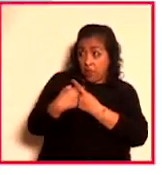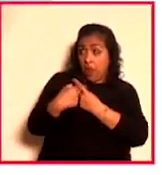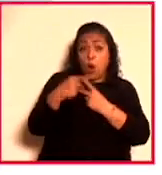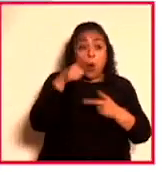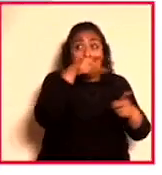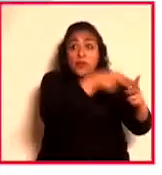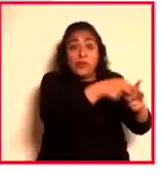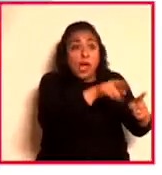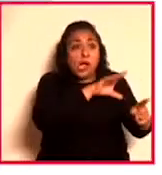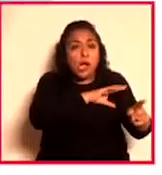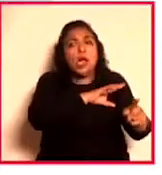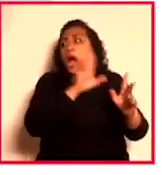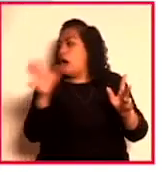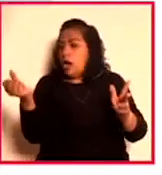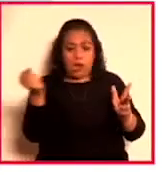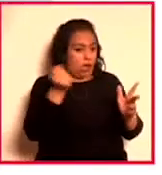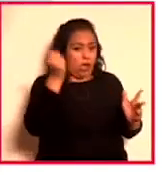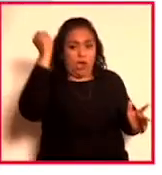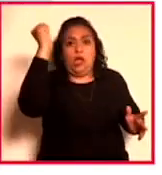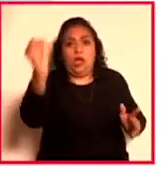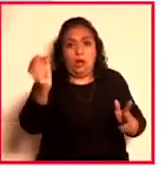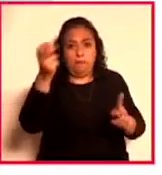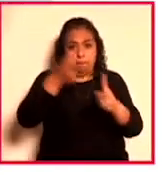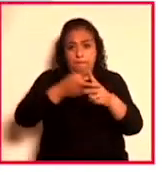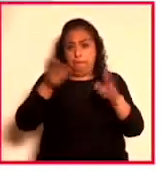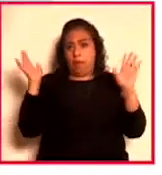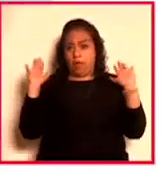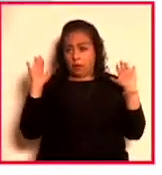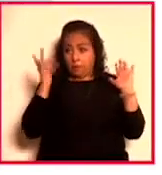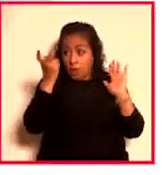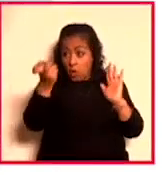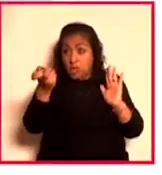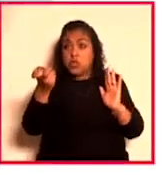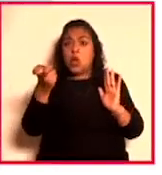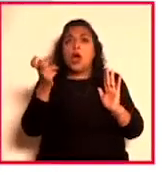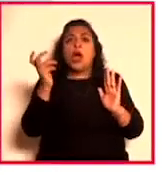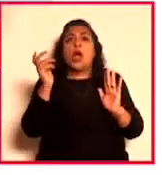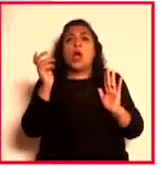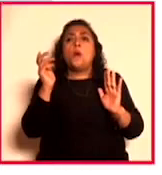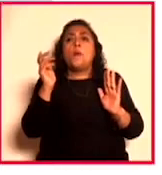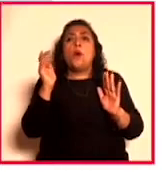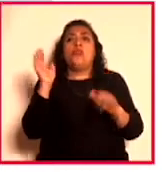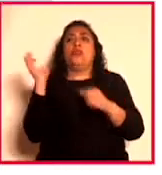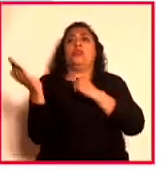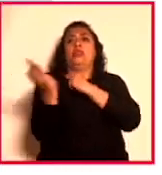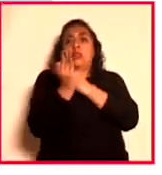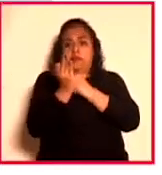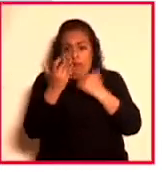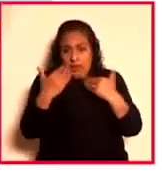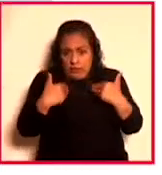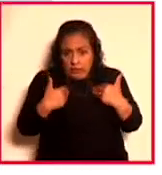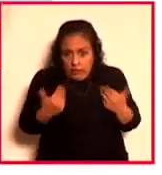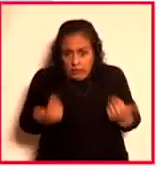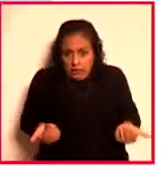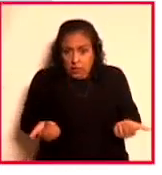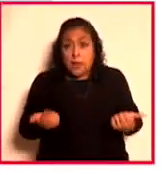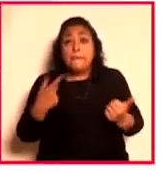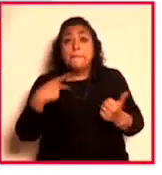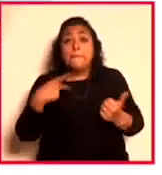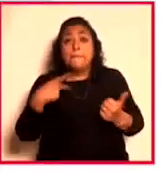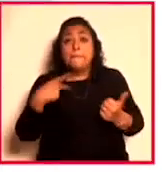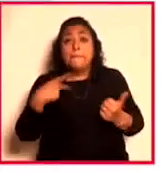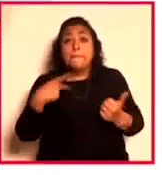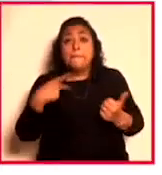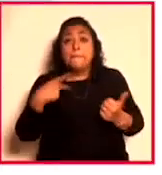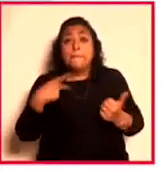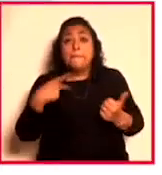lo mejor coges lo que tienes y matas al sujeto, pero eso lo haces en un acto defensivo perfectamente entendible. Pero nadie en su sano juicio sale a matar